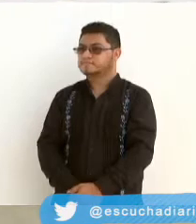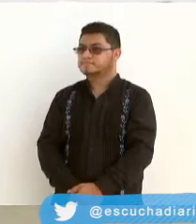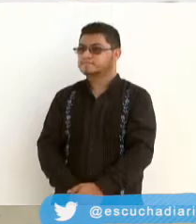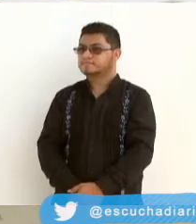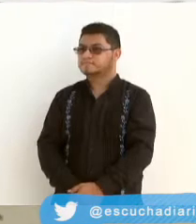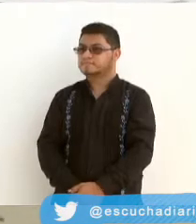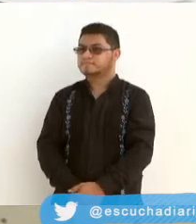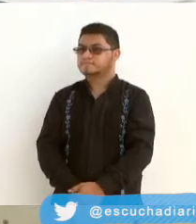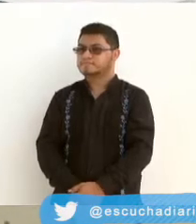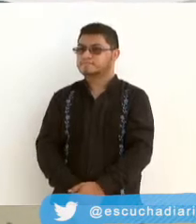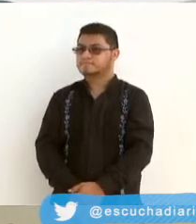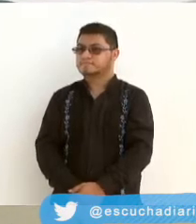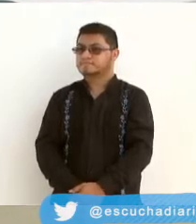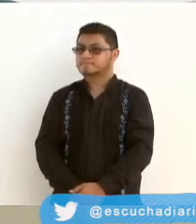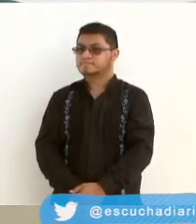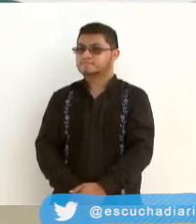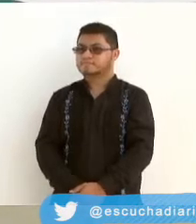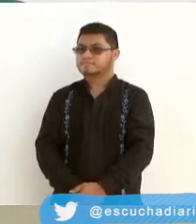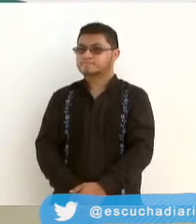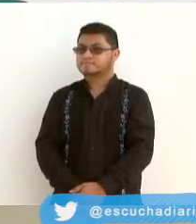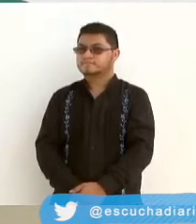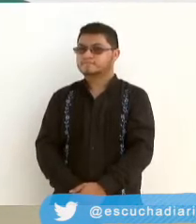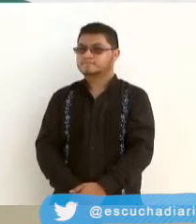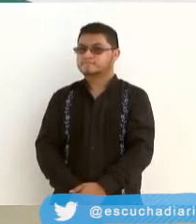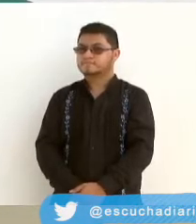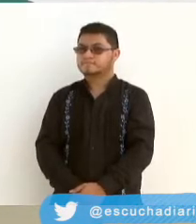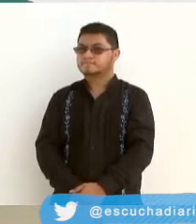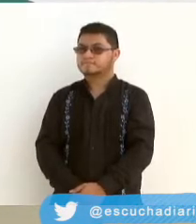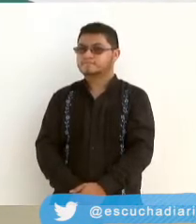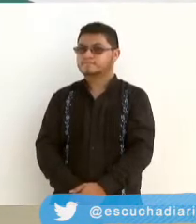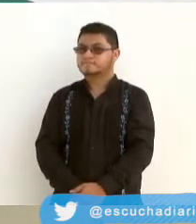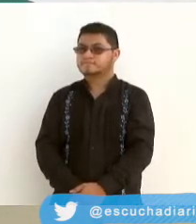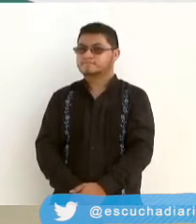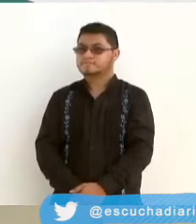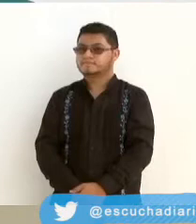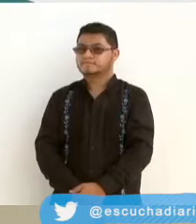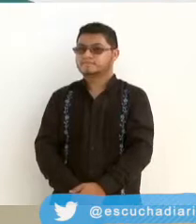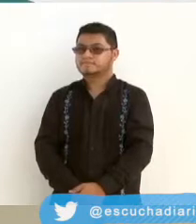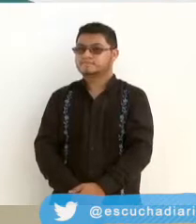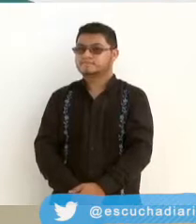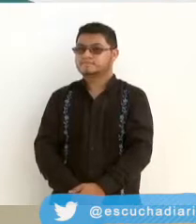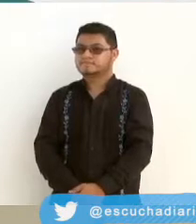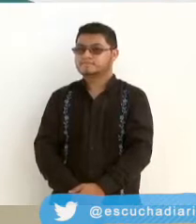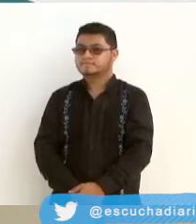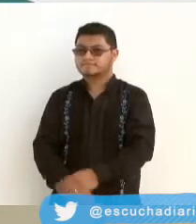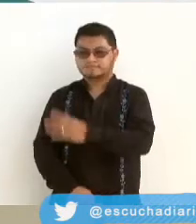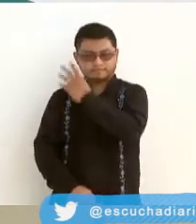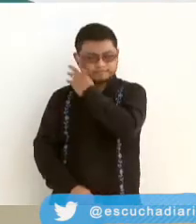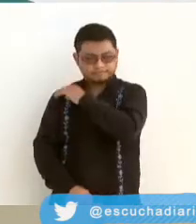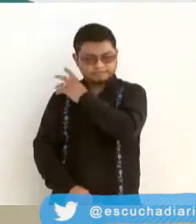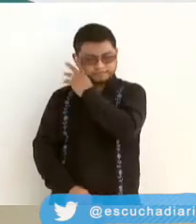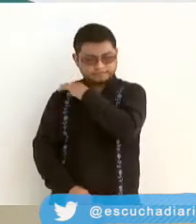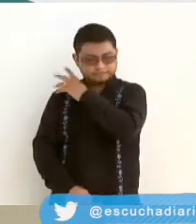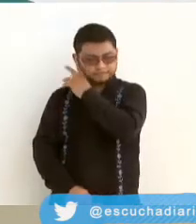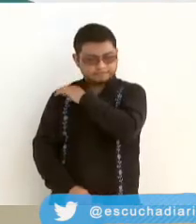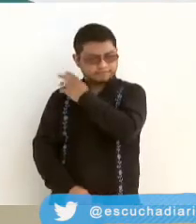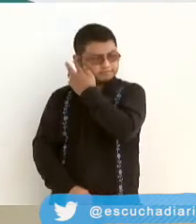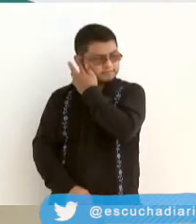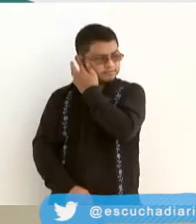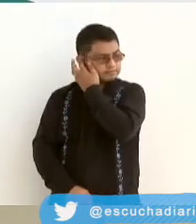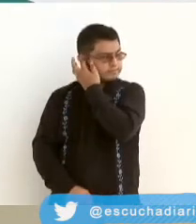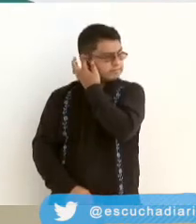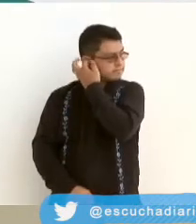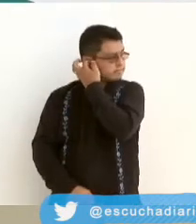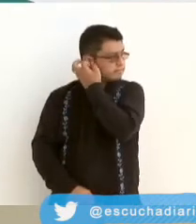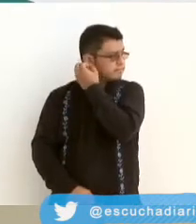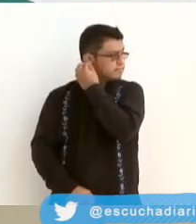el tramo 2 asciende a 18.500 millones de pesos. La primera estación del tramo 2 estará ubicada en